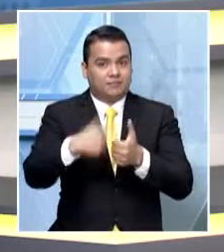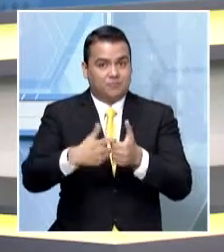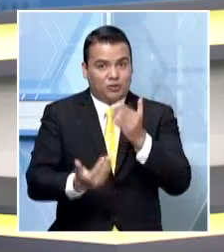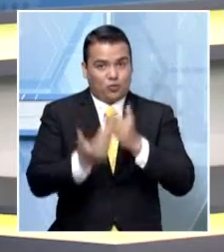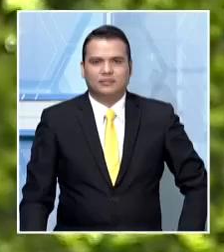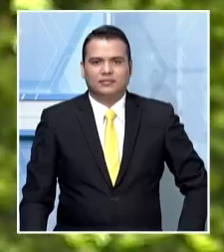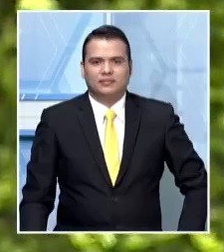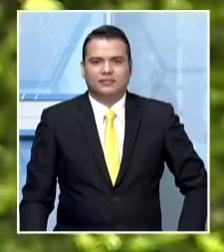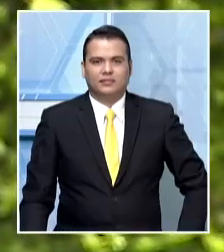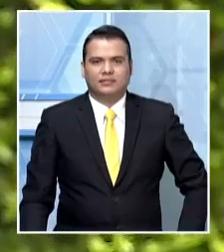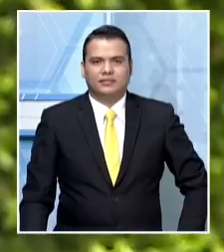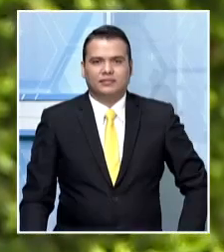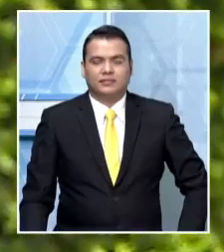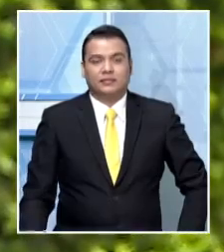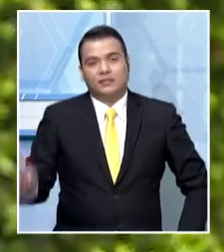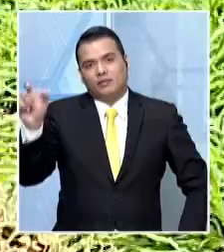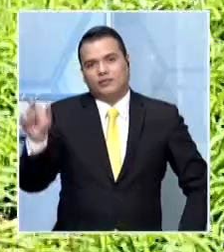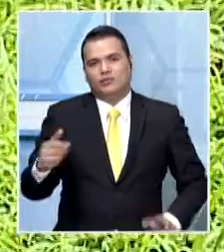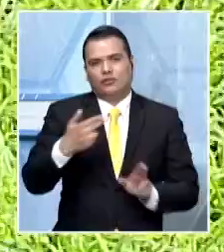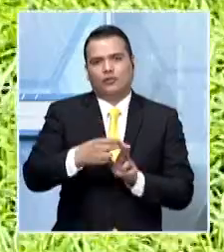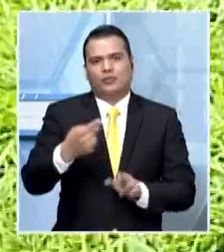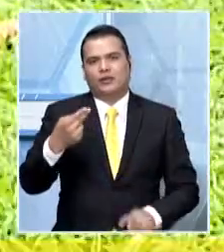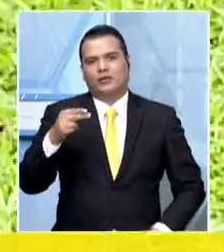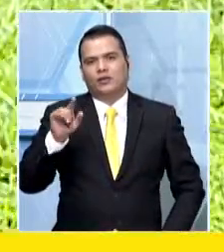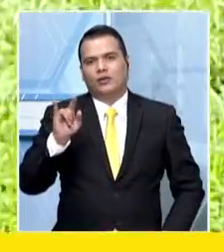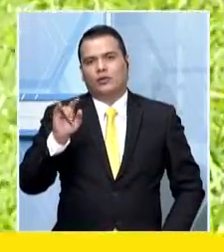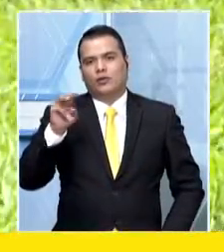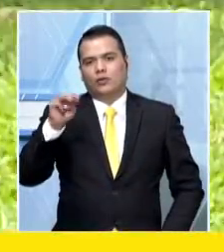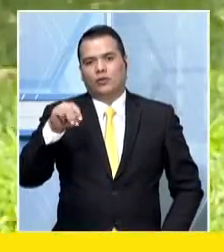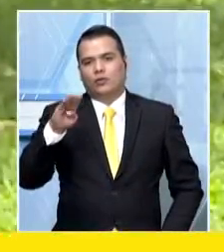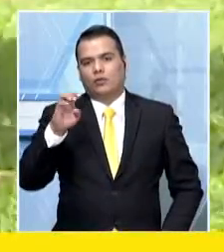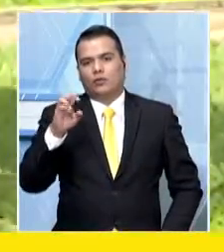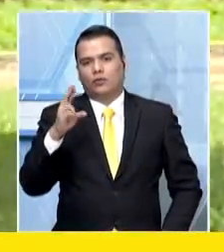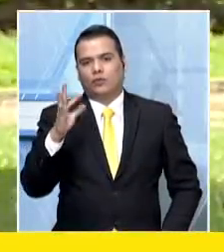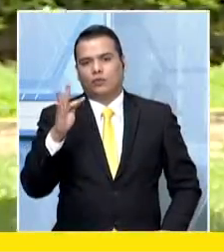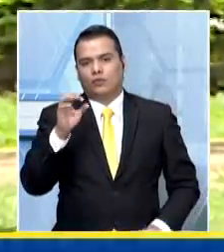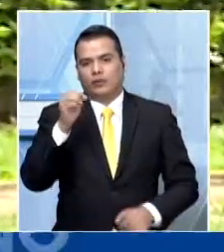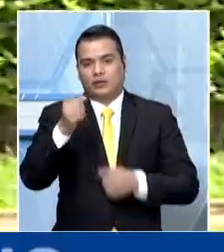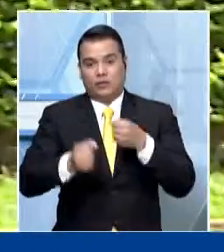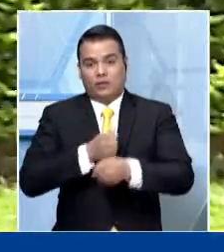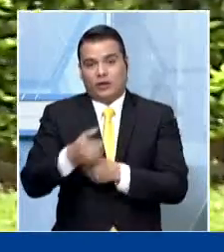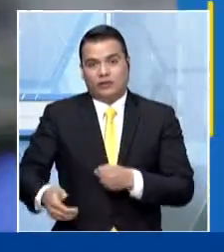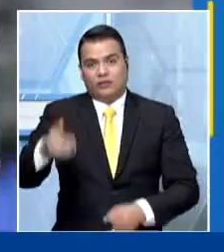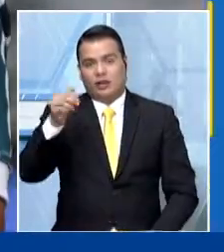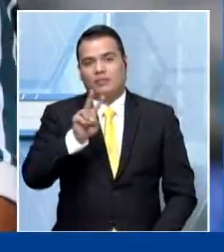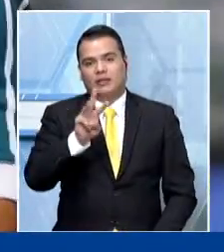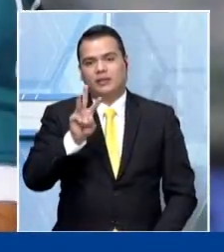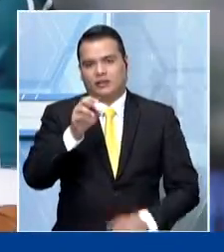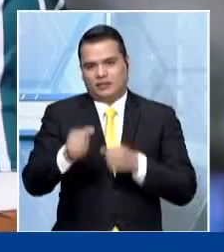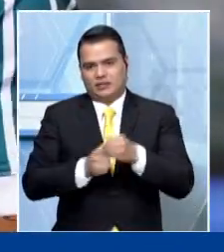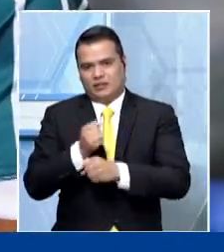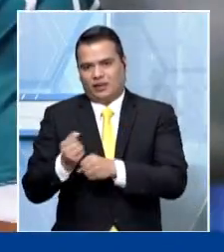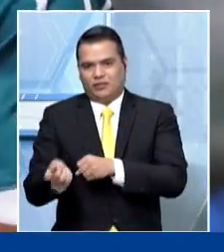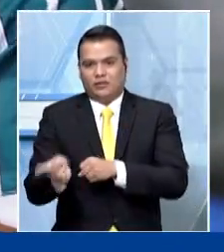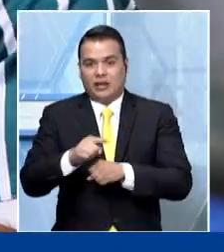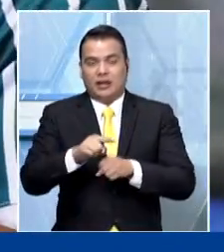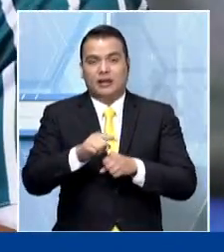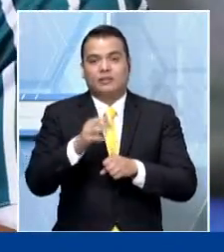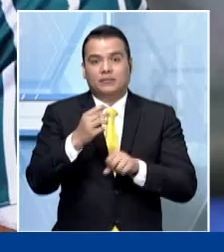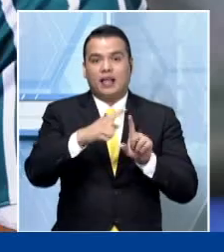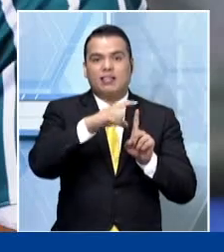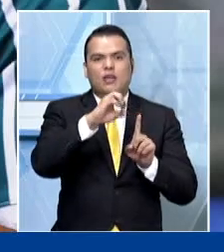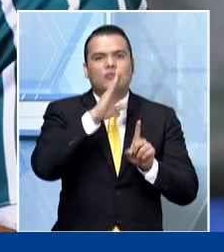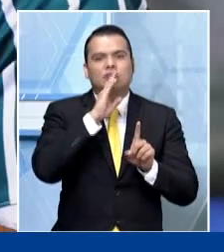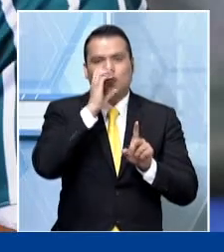arias humberto acevedo serrano tiene 23 años y es sobrino de guillermo efectividad serrano quien fue delantero en el